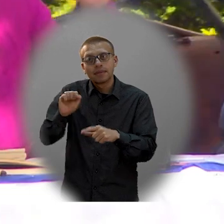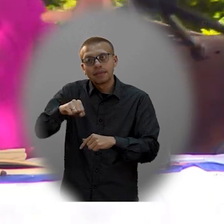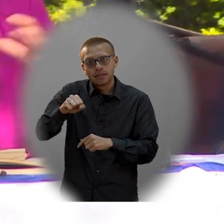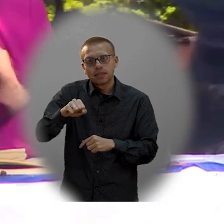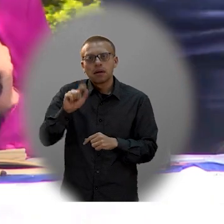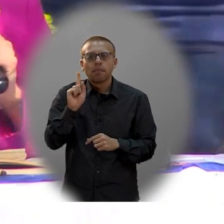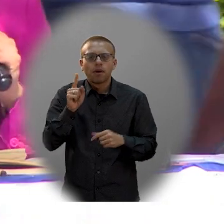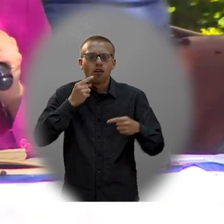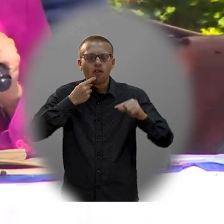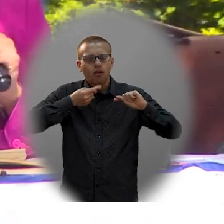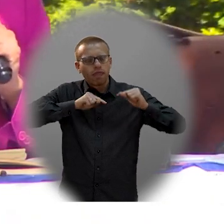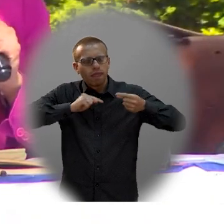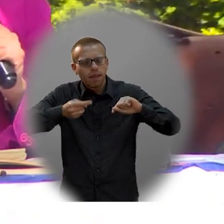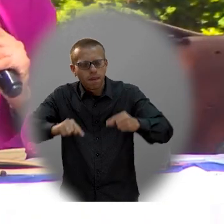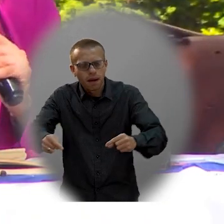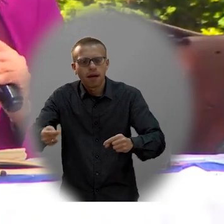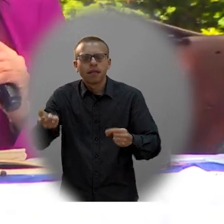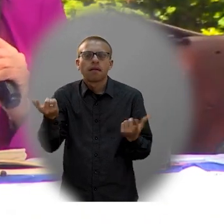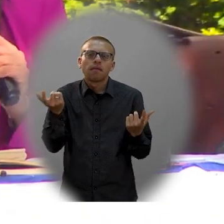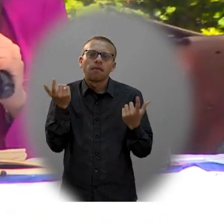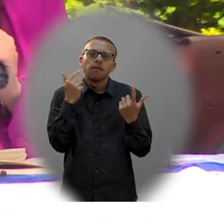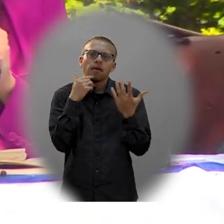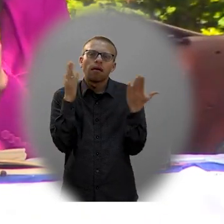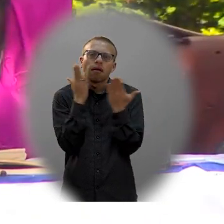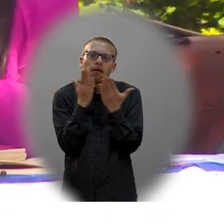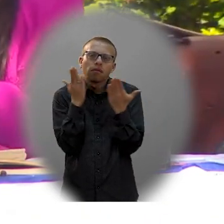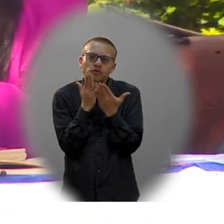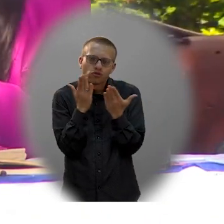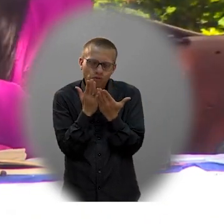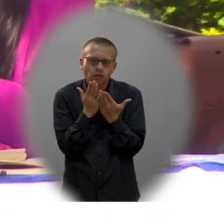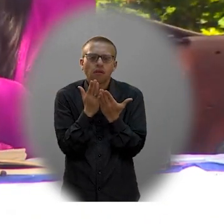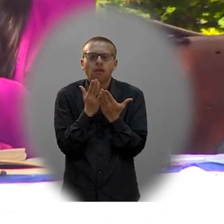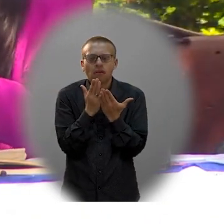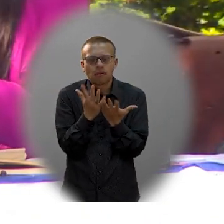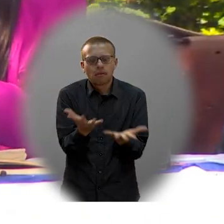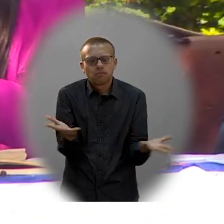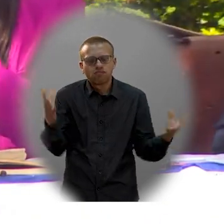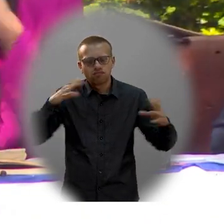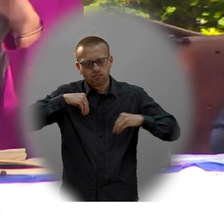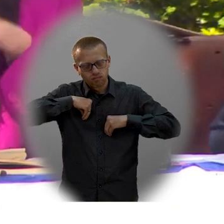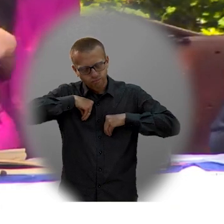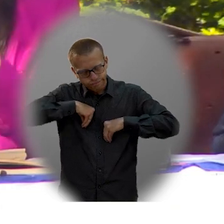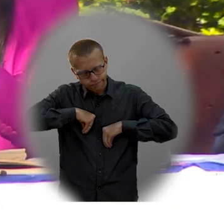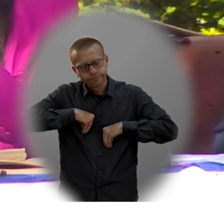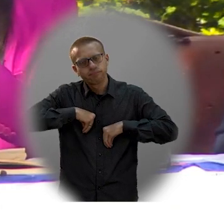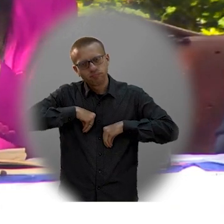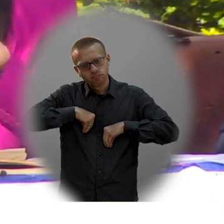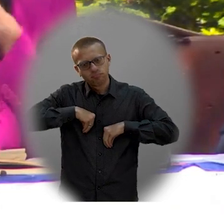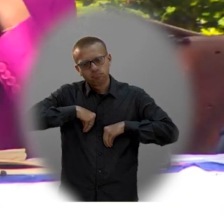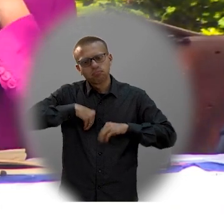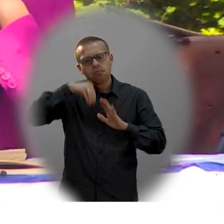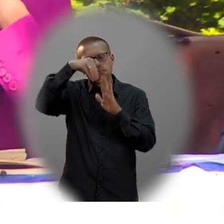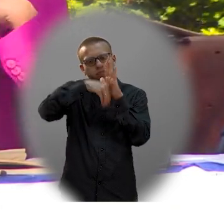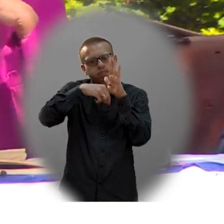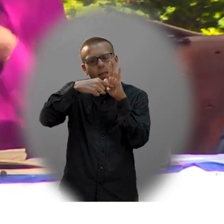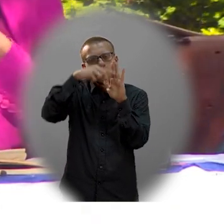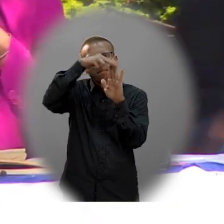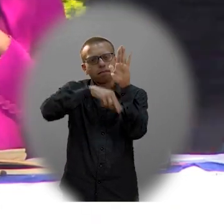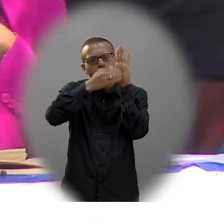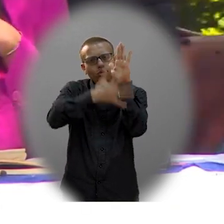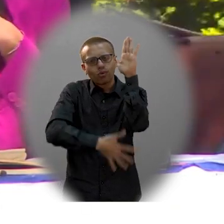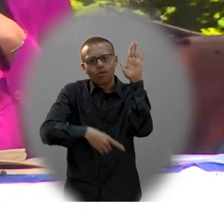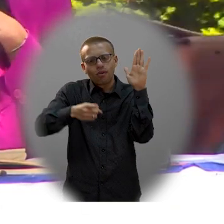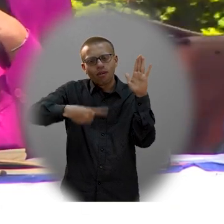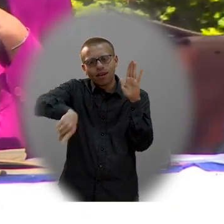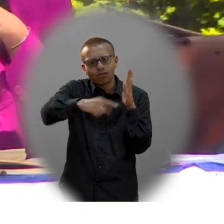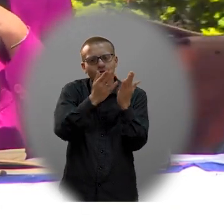debatirlas, llevarlas a que los estudiantes se apropien efectivamente de lo que está contenido en el protocolo y